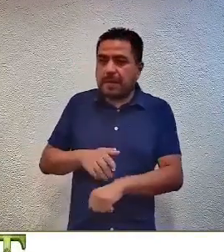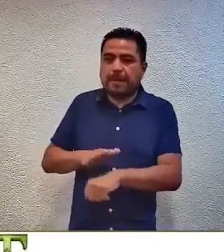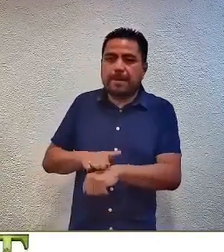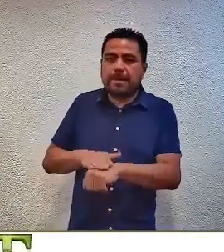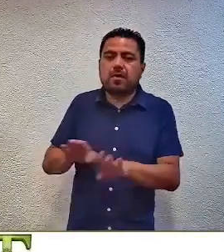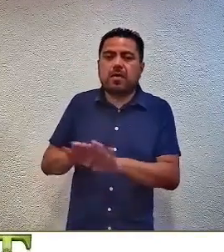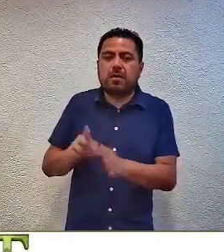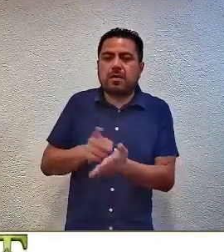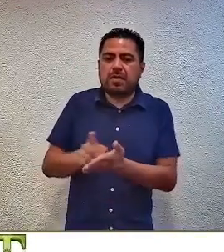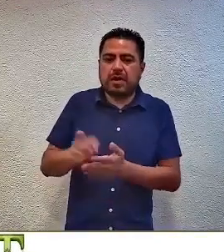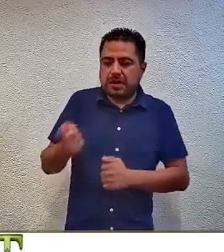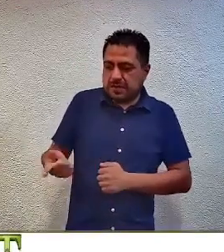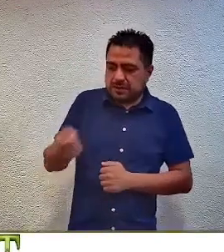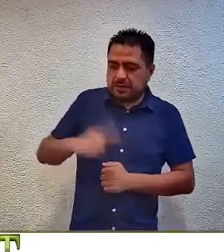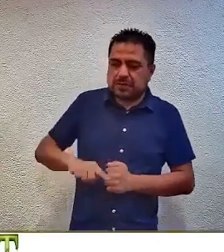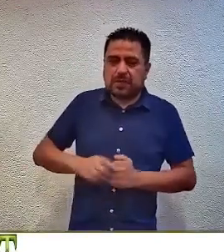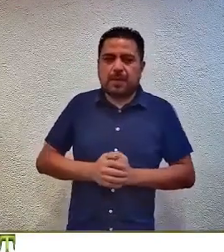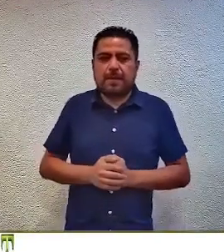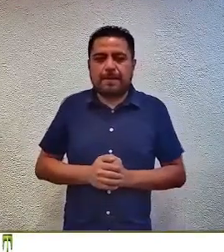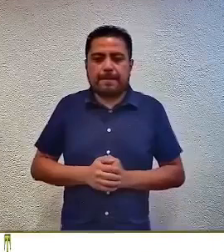en derecho corresponde.